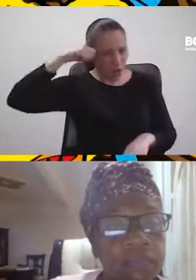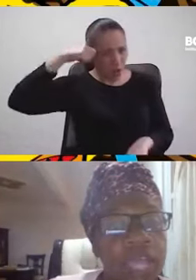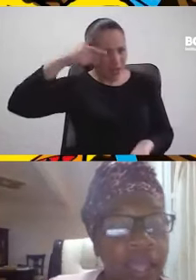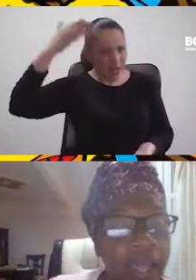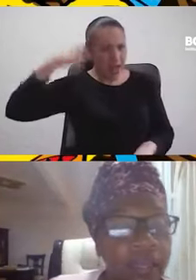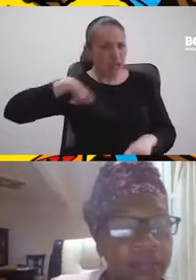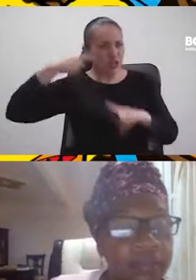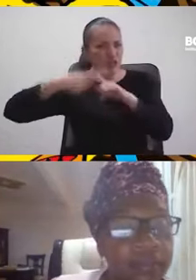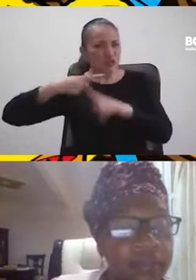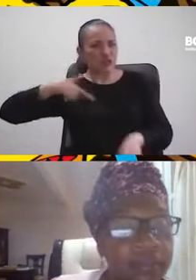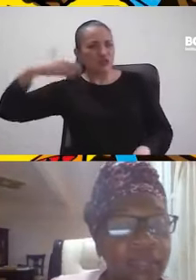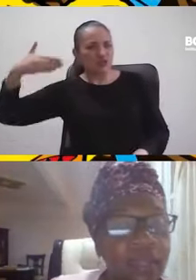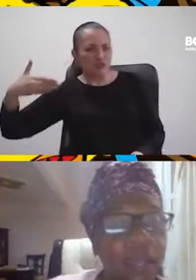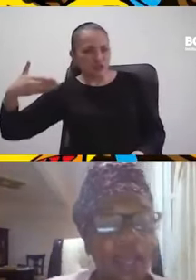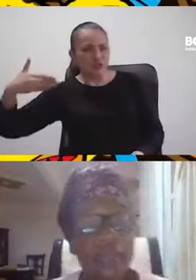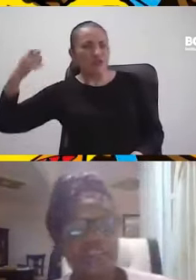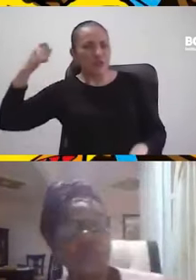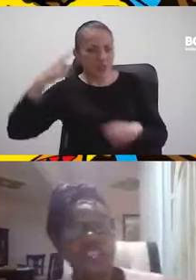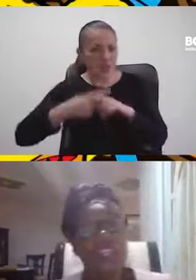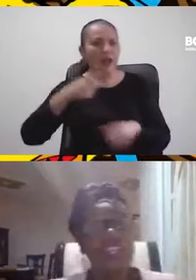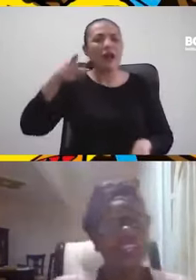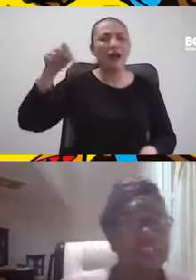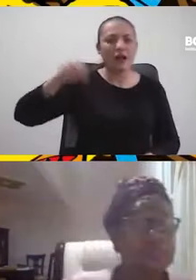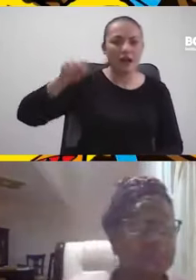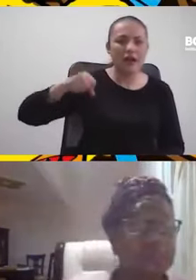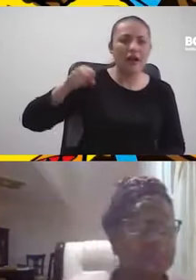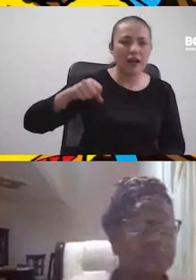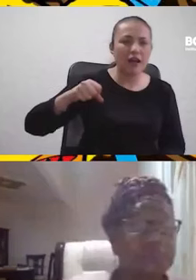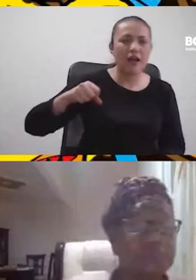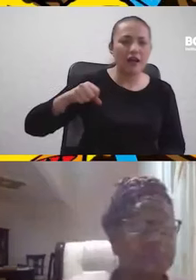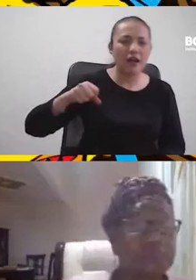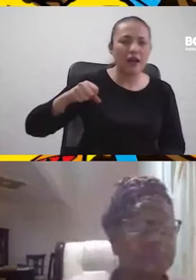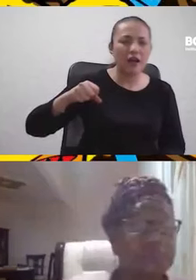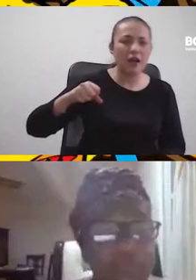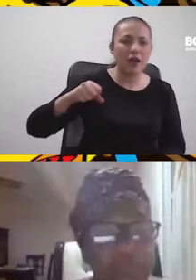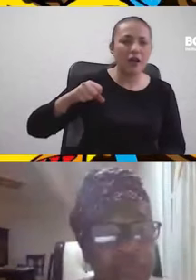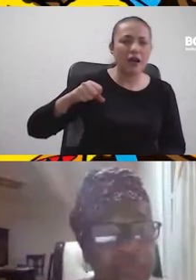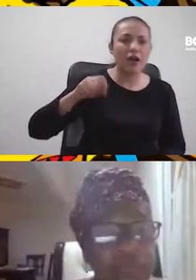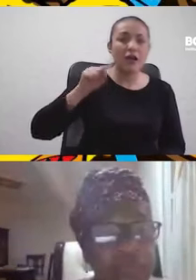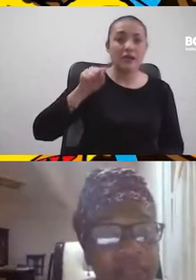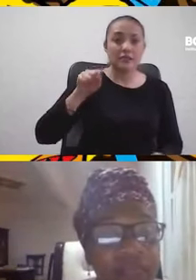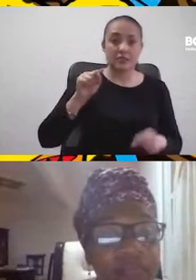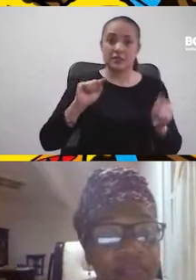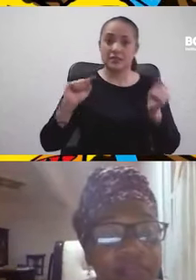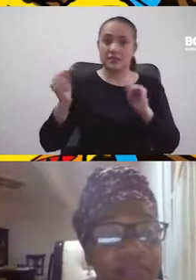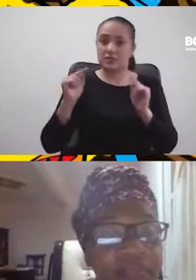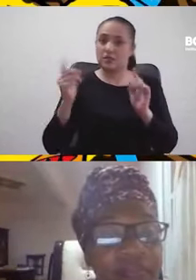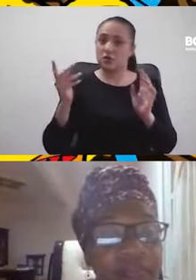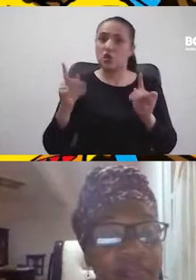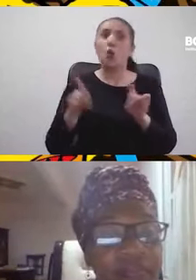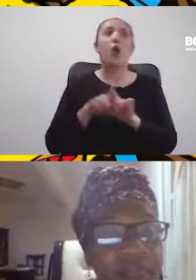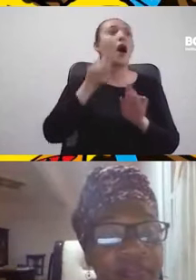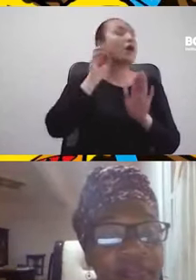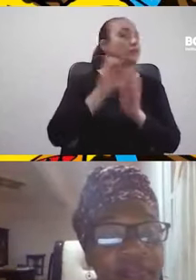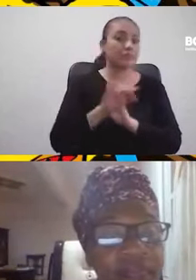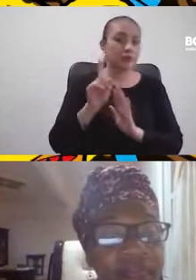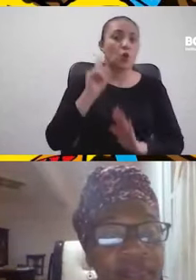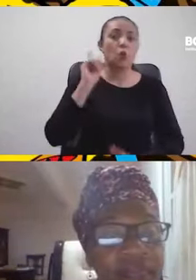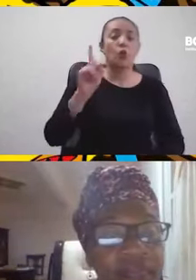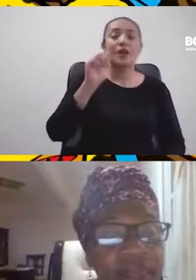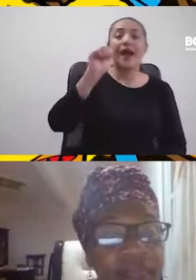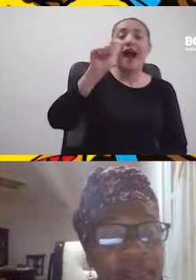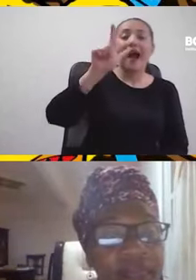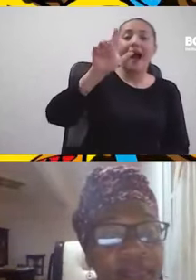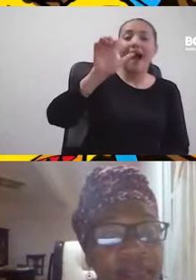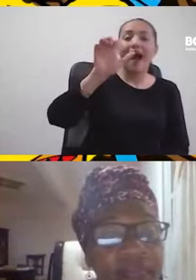Junta Quinte, ¿te acuerdas? Ajá, Junta Quinte. Una discusión no menor, porque Manuel, Ale decía